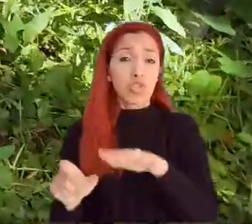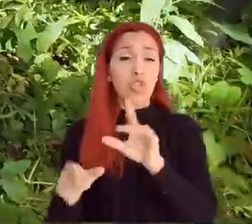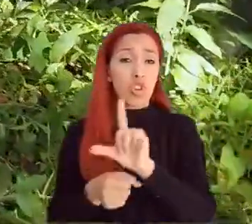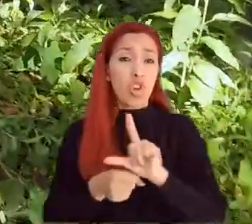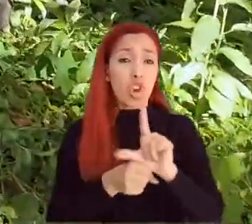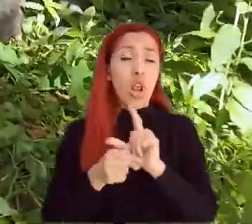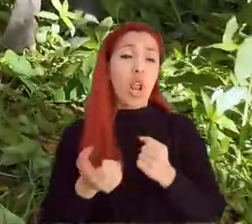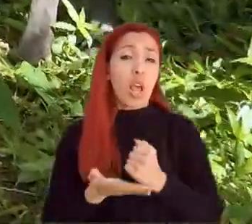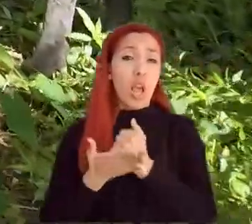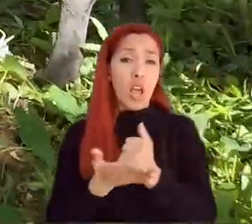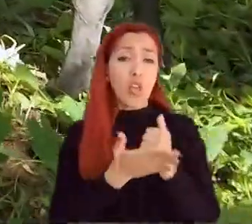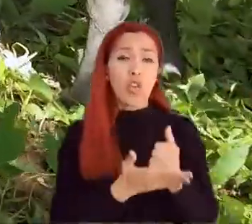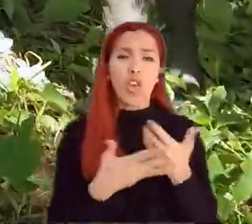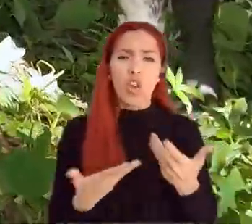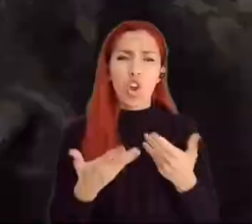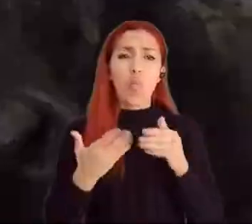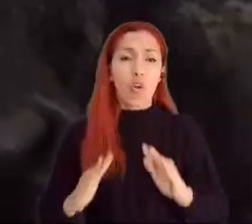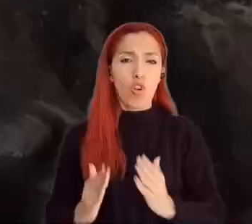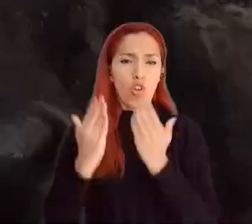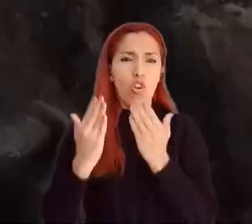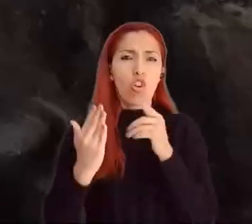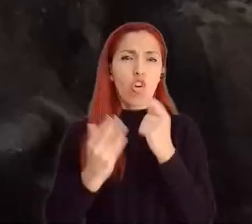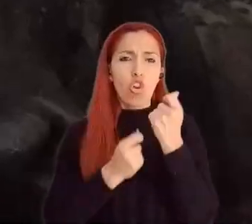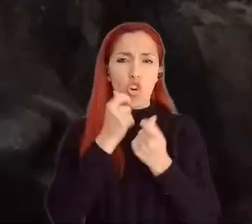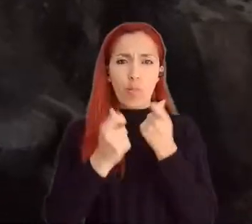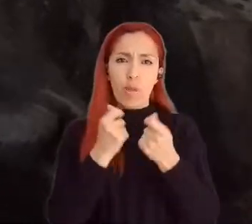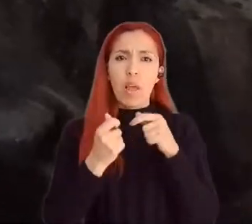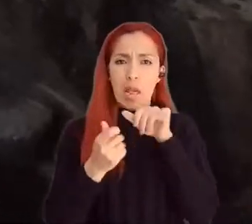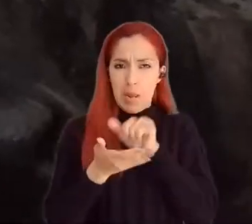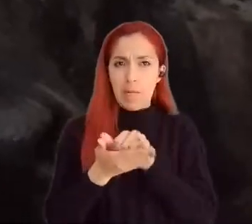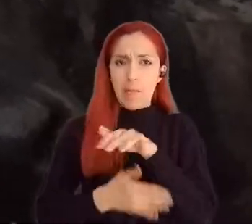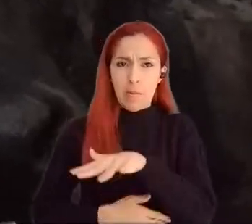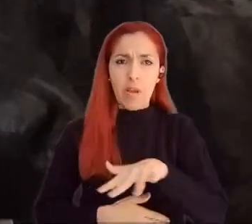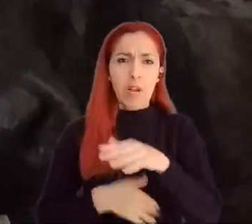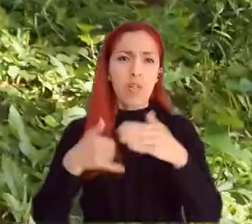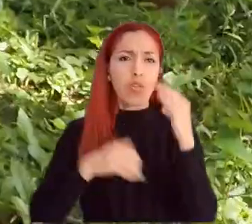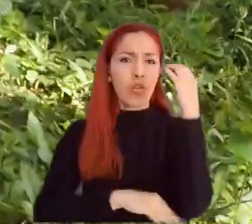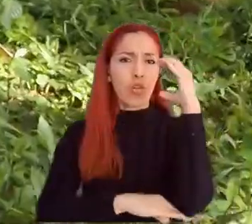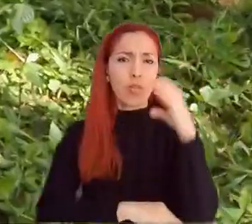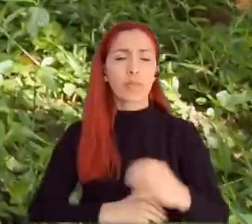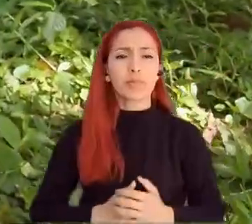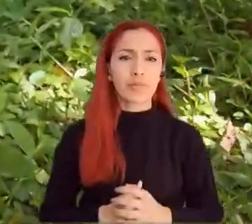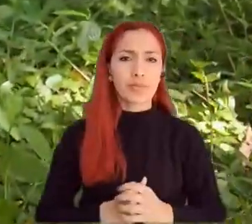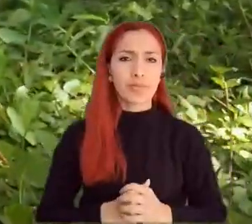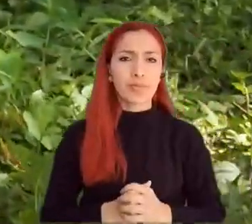locales, ayudando a diversificar la economía en esta zona de Colombia.